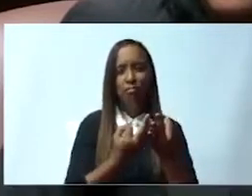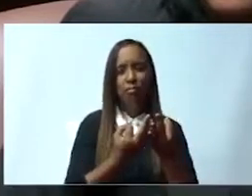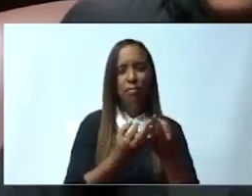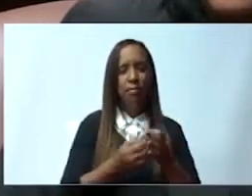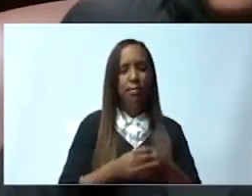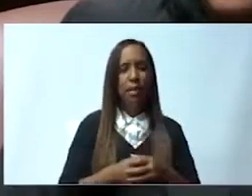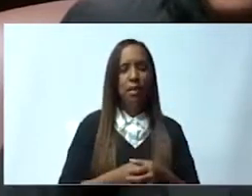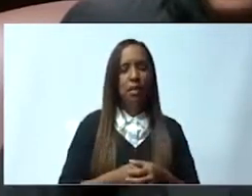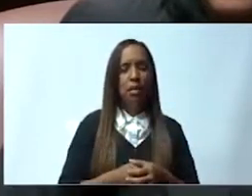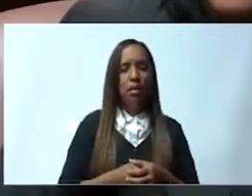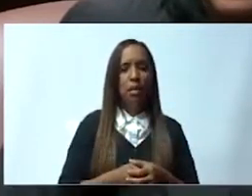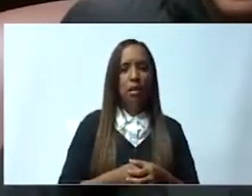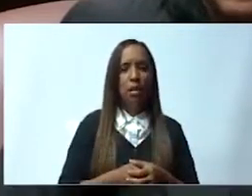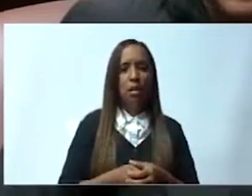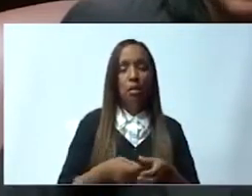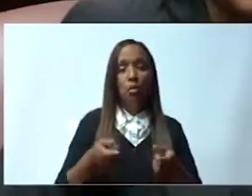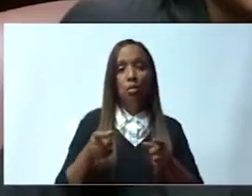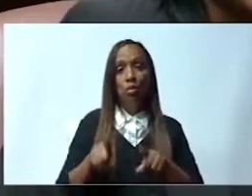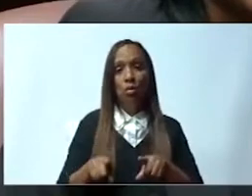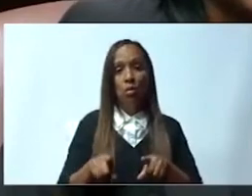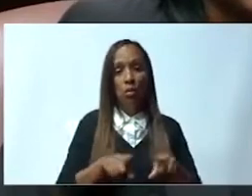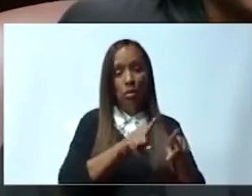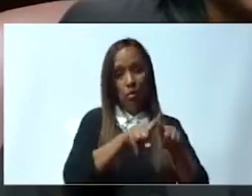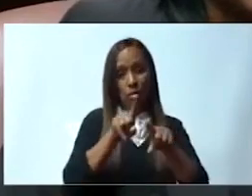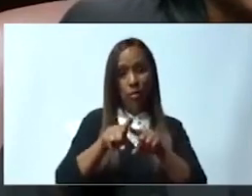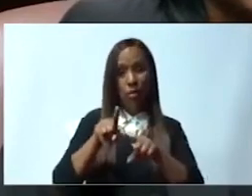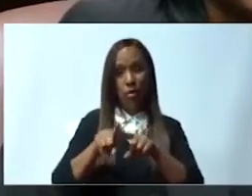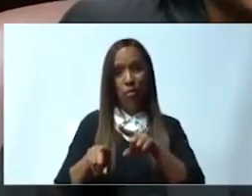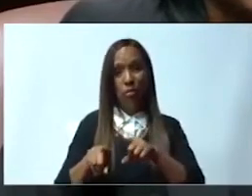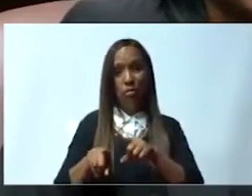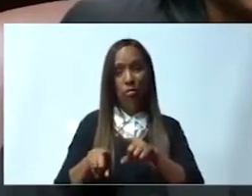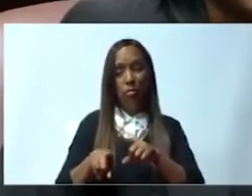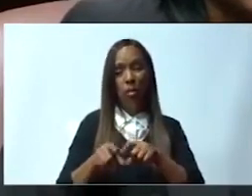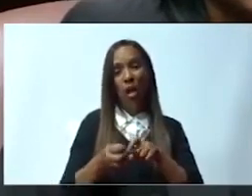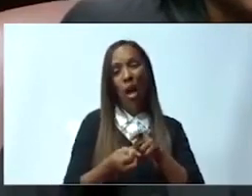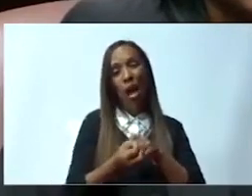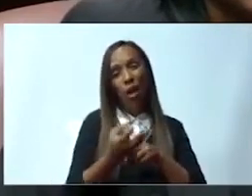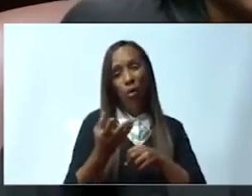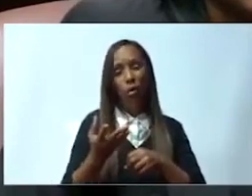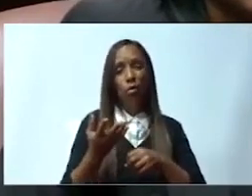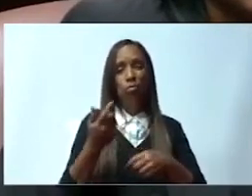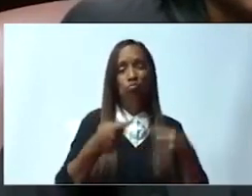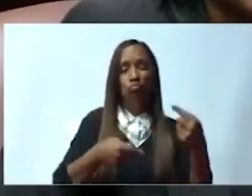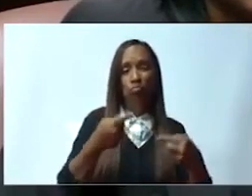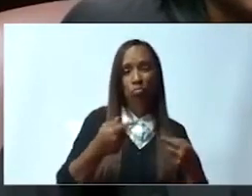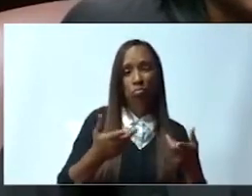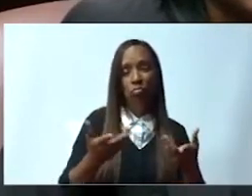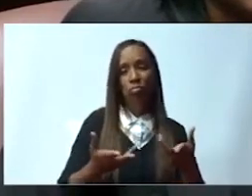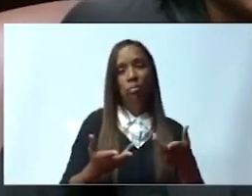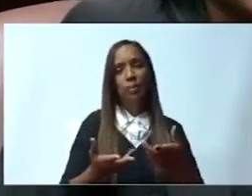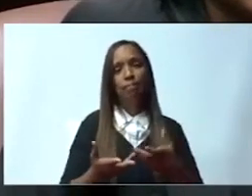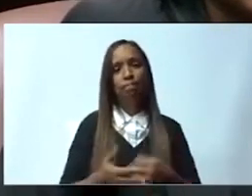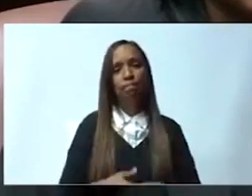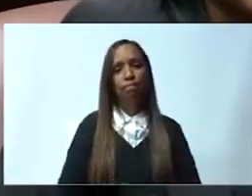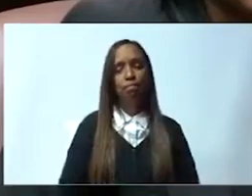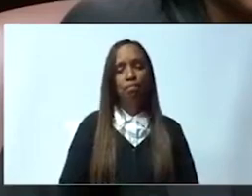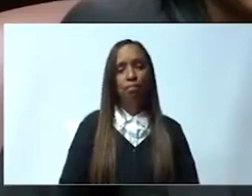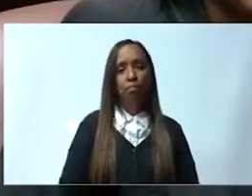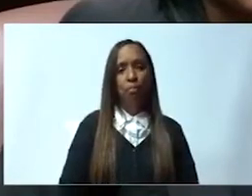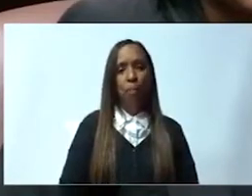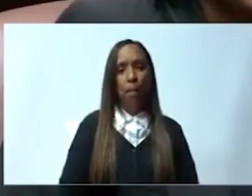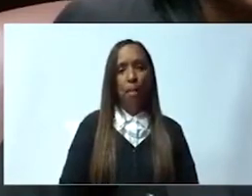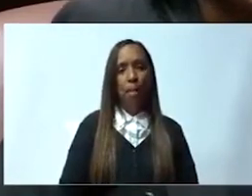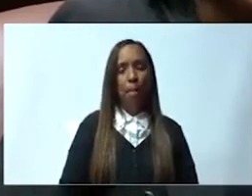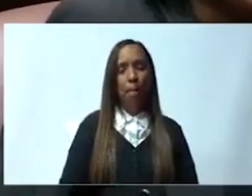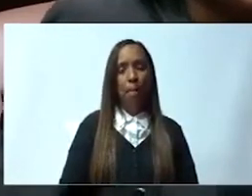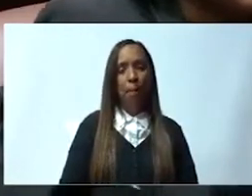hacemos vida social en una institución sumamente importante para el país, que es la Cámara de Comercio y